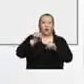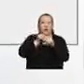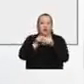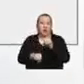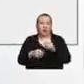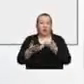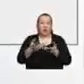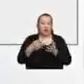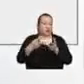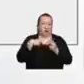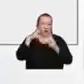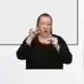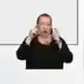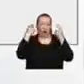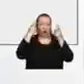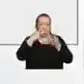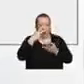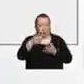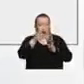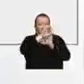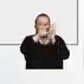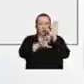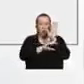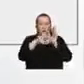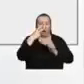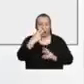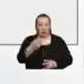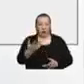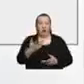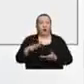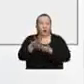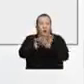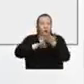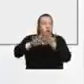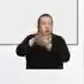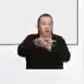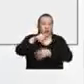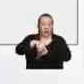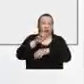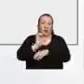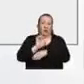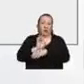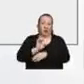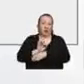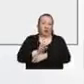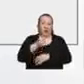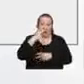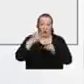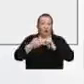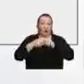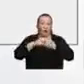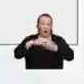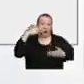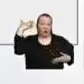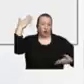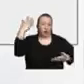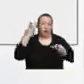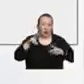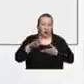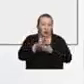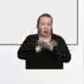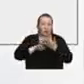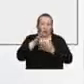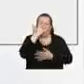constitución es que no hay grave crisis política cómo se interna que mayor crisis política que un presidente con una vergüenza mundial